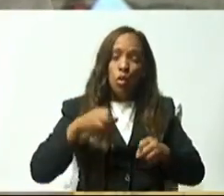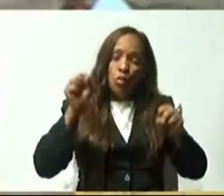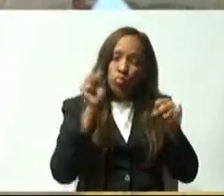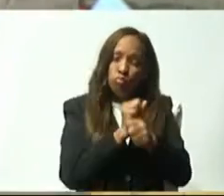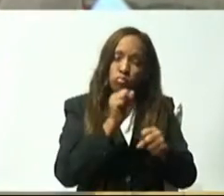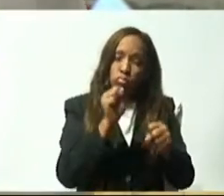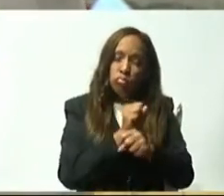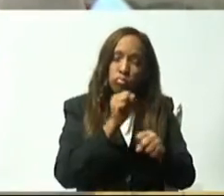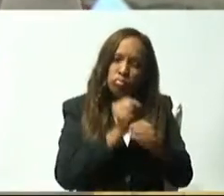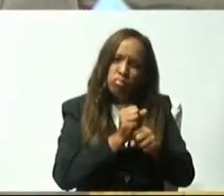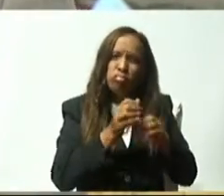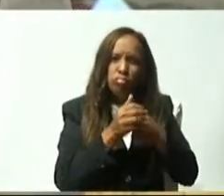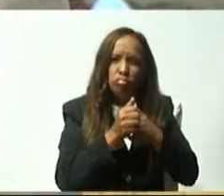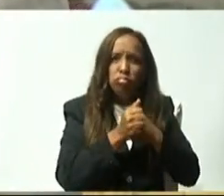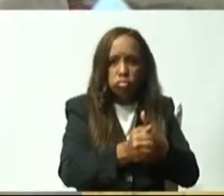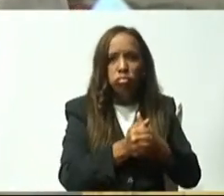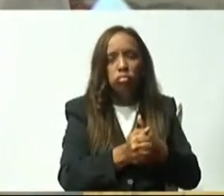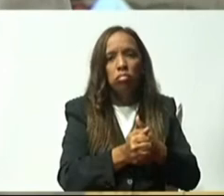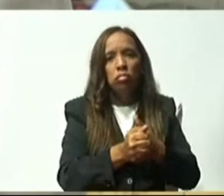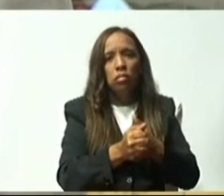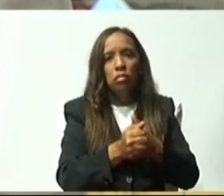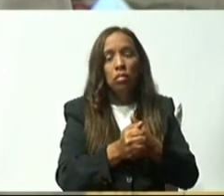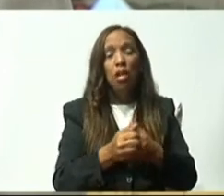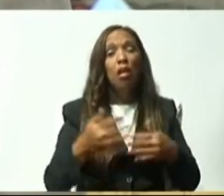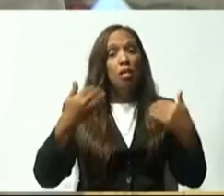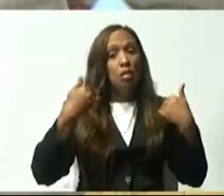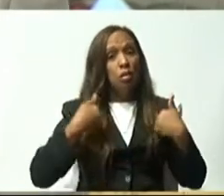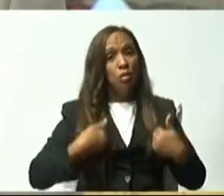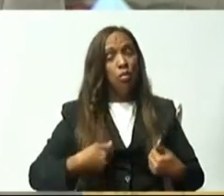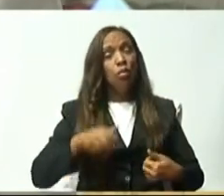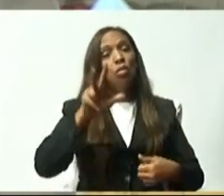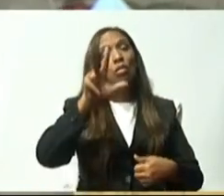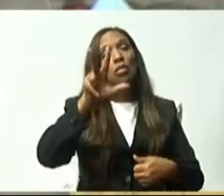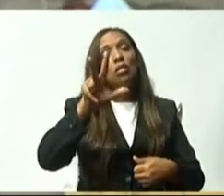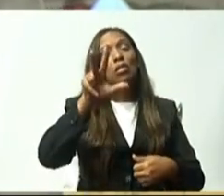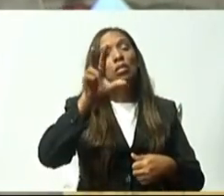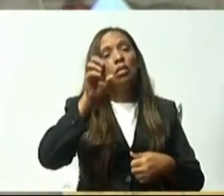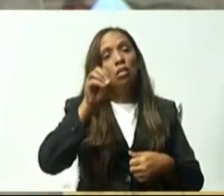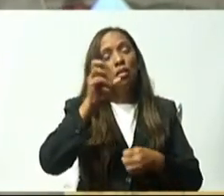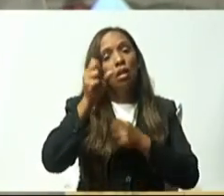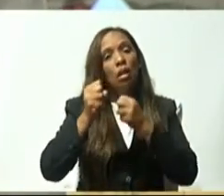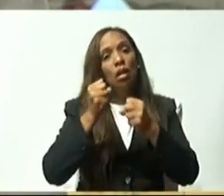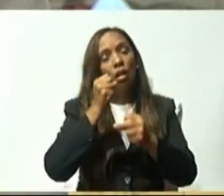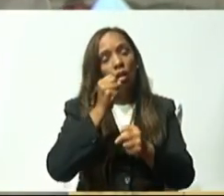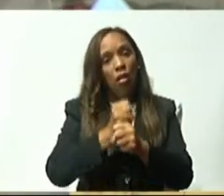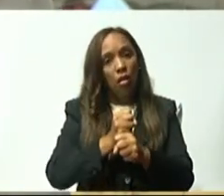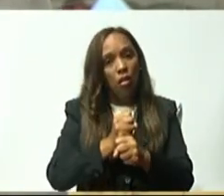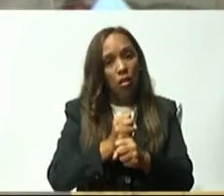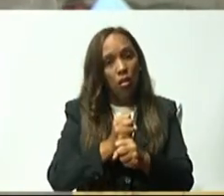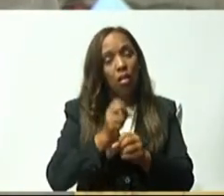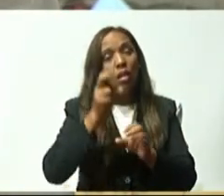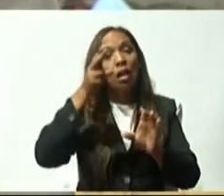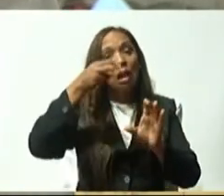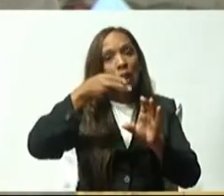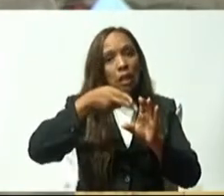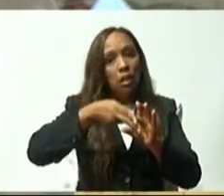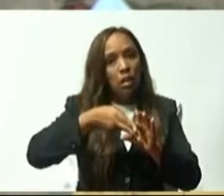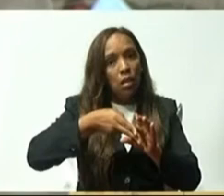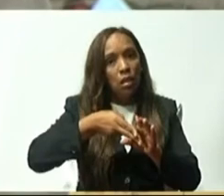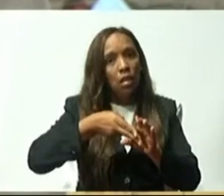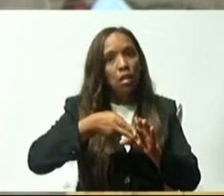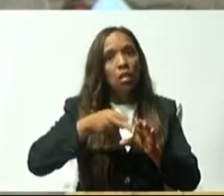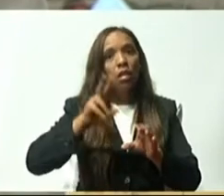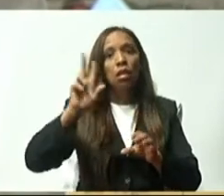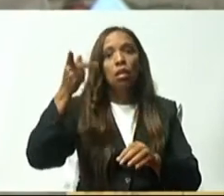Yo tengo 30 años de servicio, 30 años haciendo política, con una convicción bien